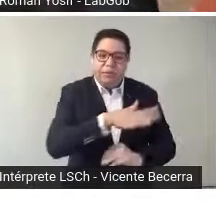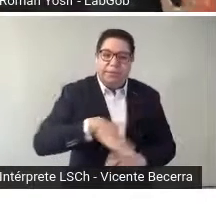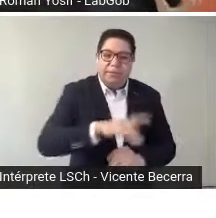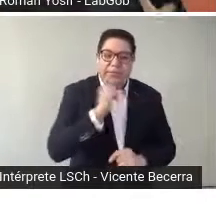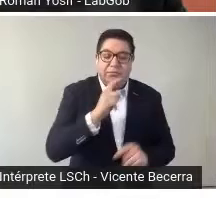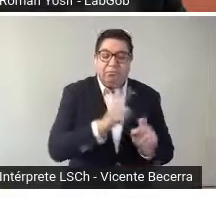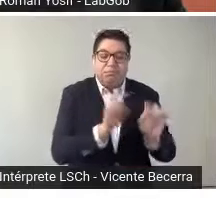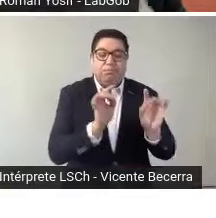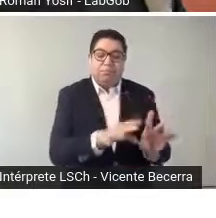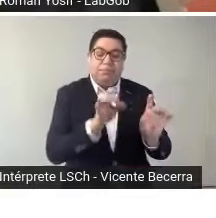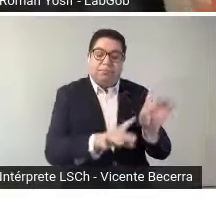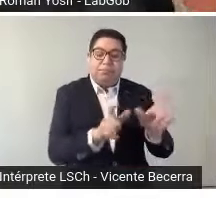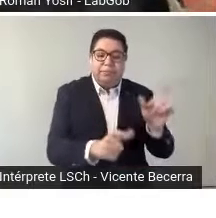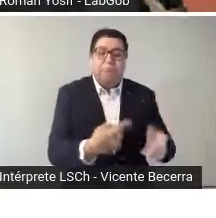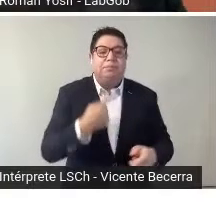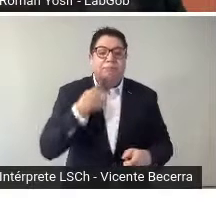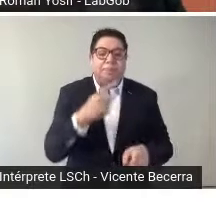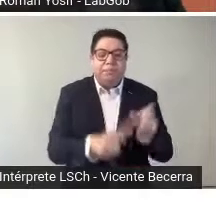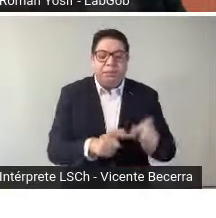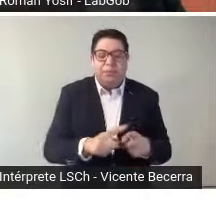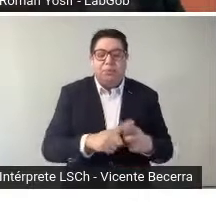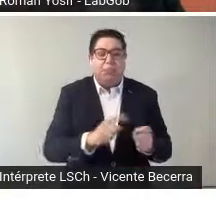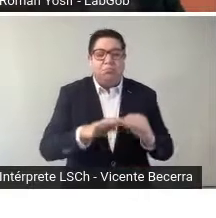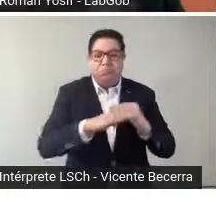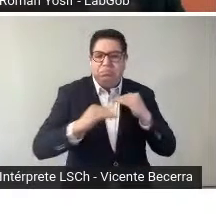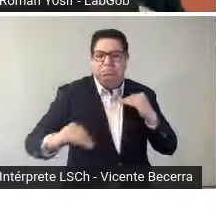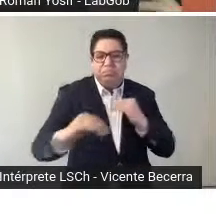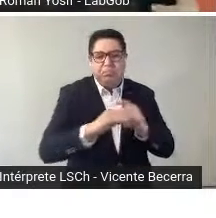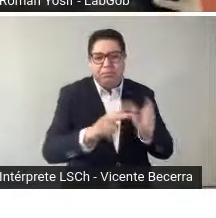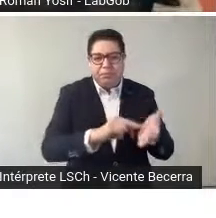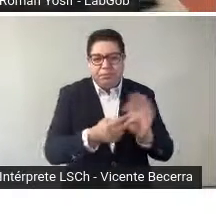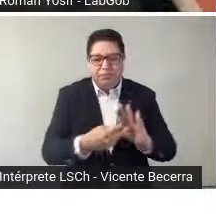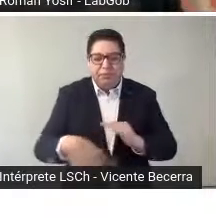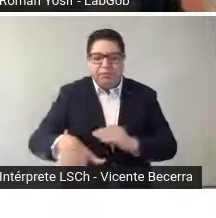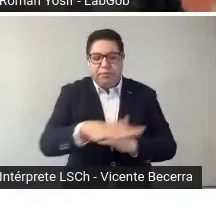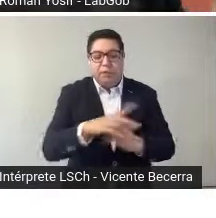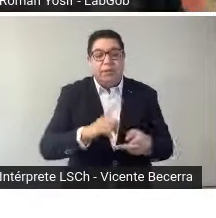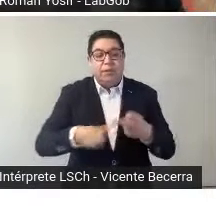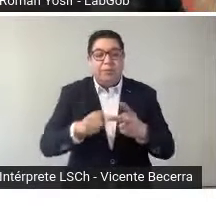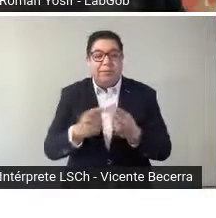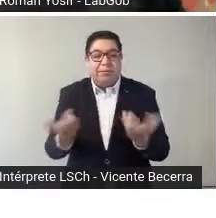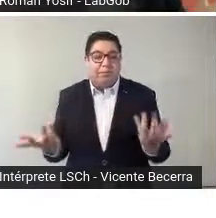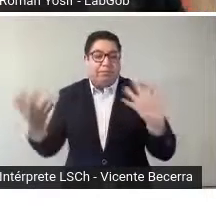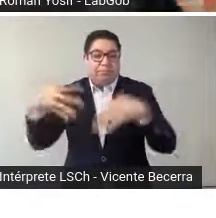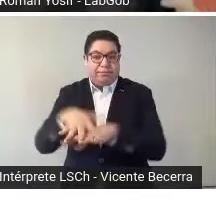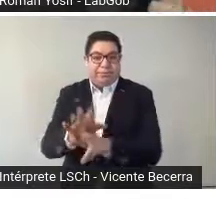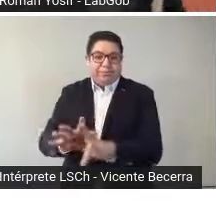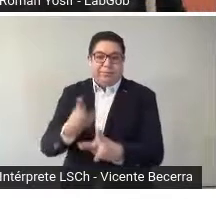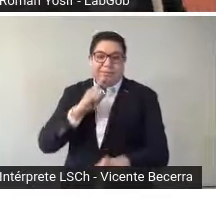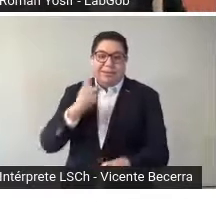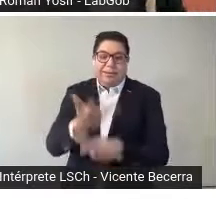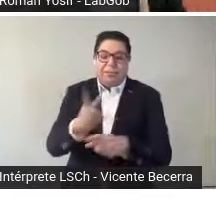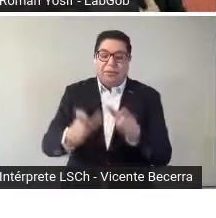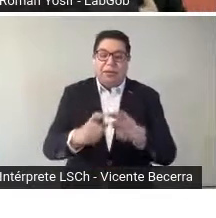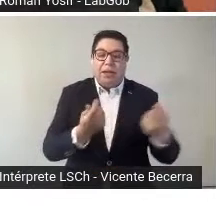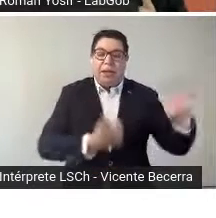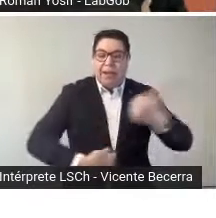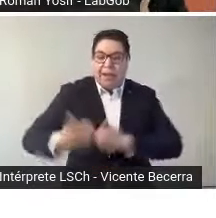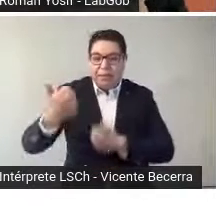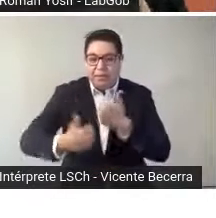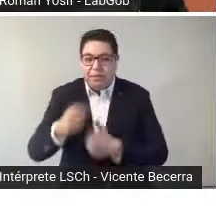alto impacto ciudadano, problemáticas transversales, y donde a través de mezclar la agilidad con la experimentación